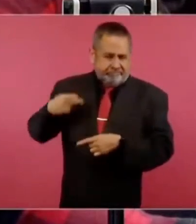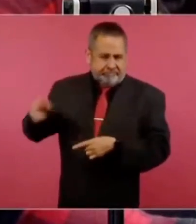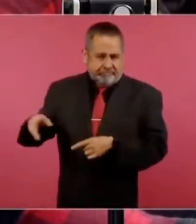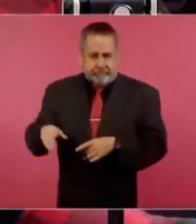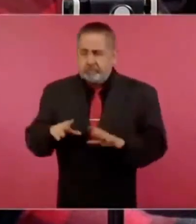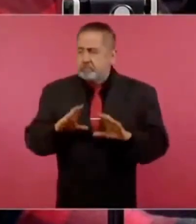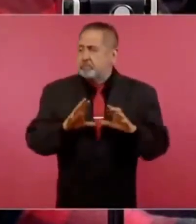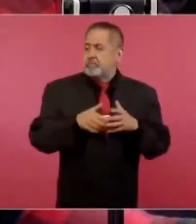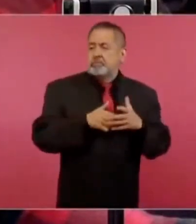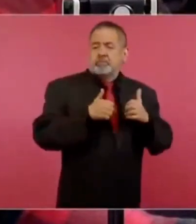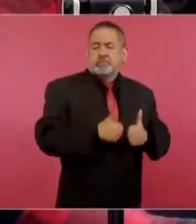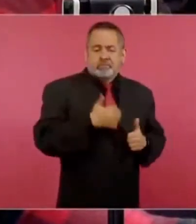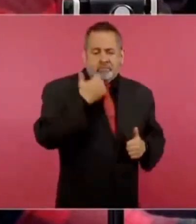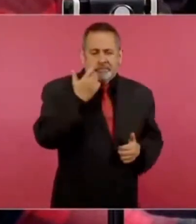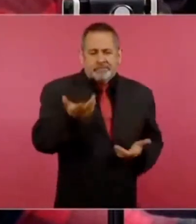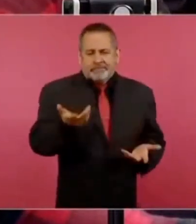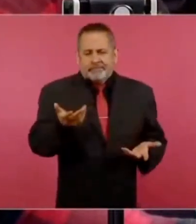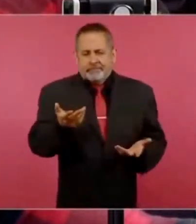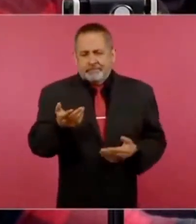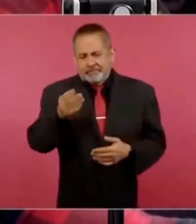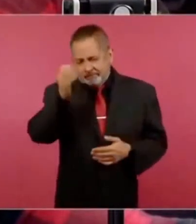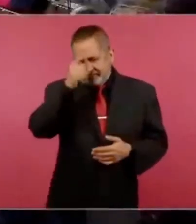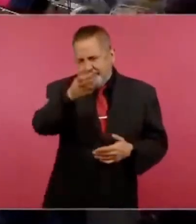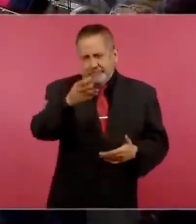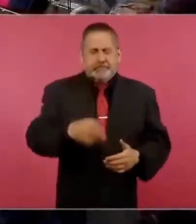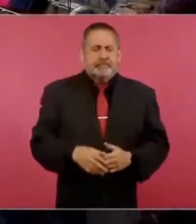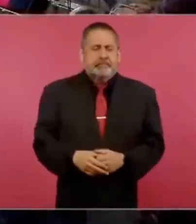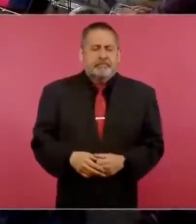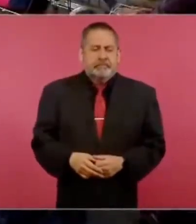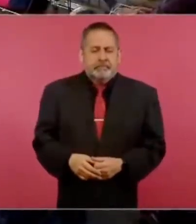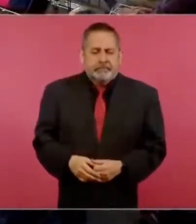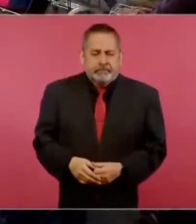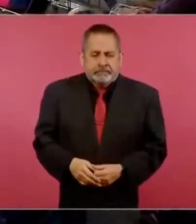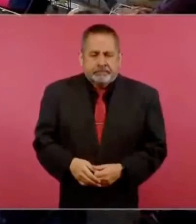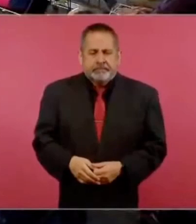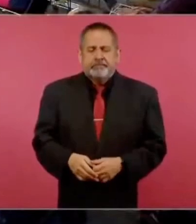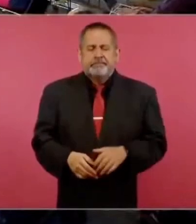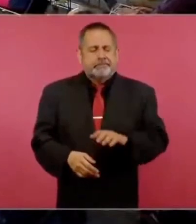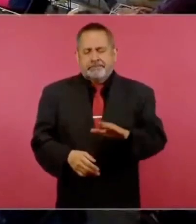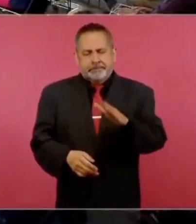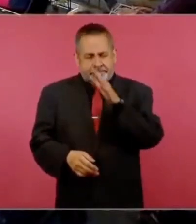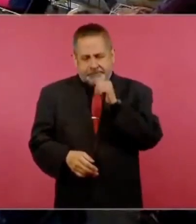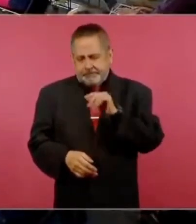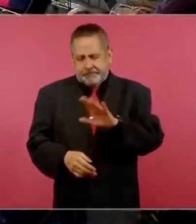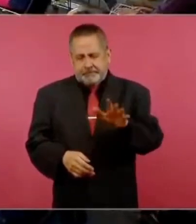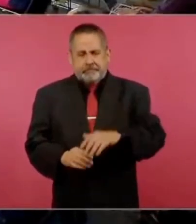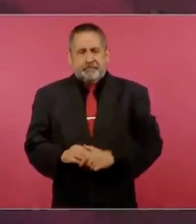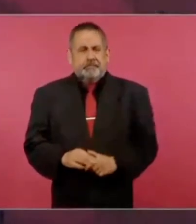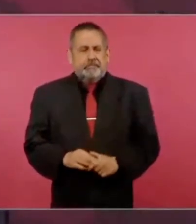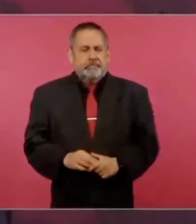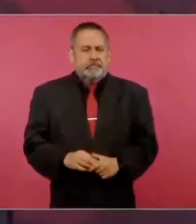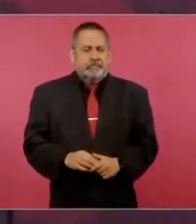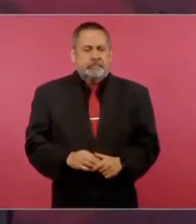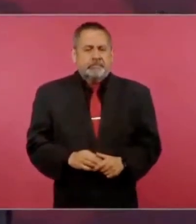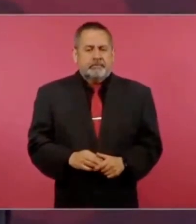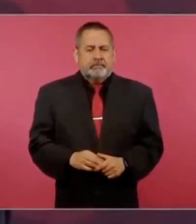sus privilegios. Sí, pero no pueden. Ya